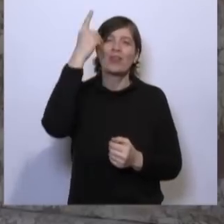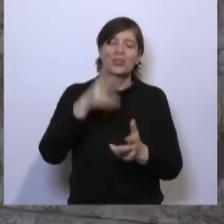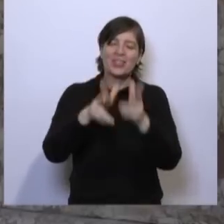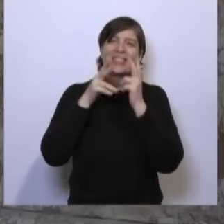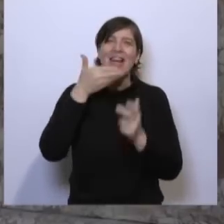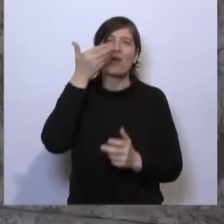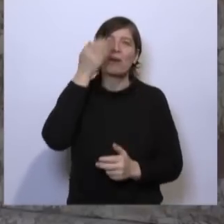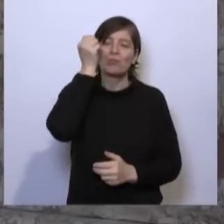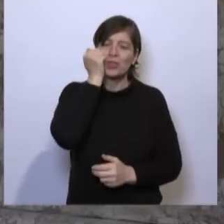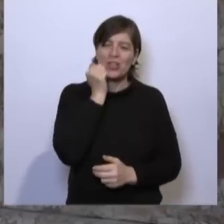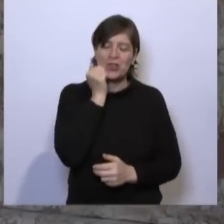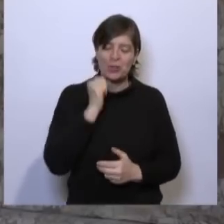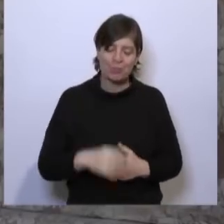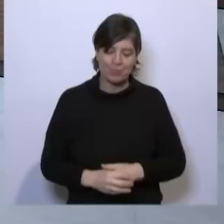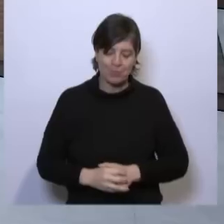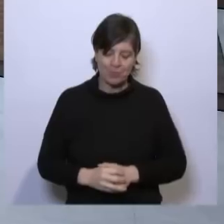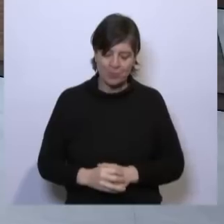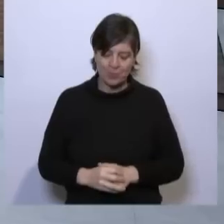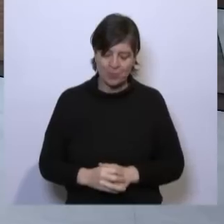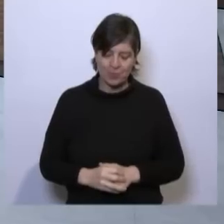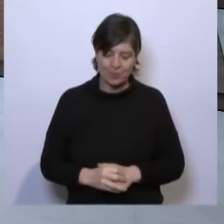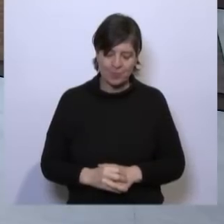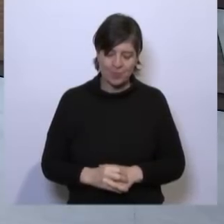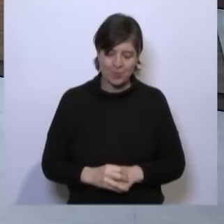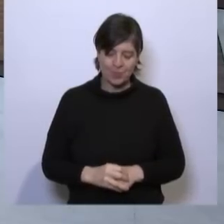Te alabamos, Señor.